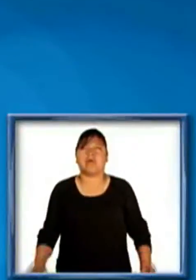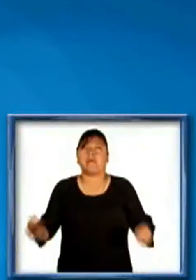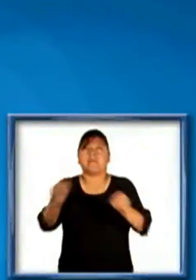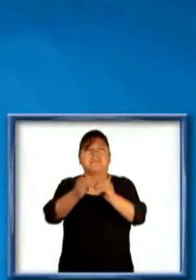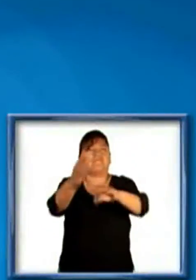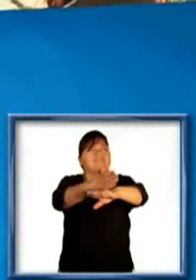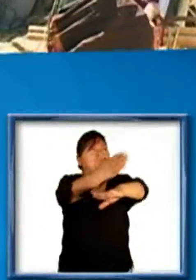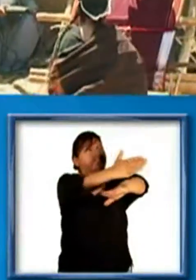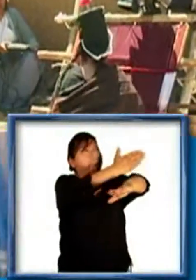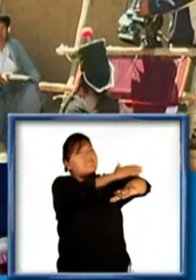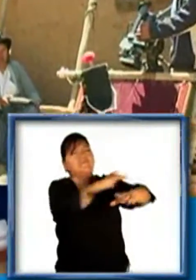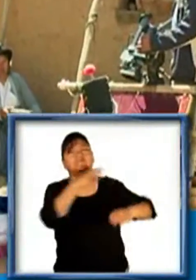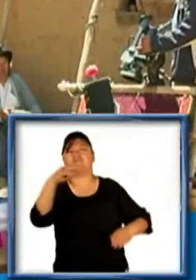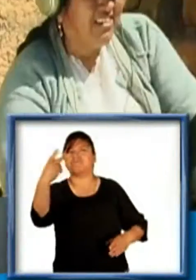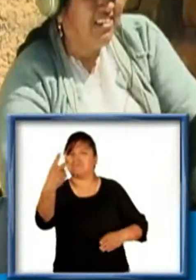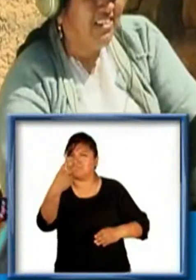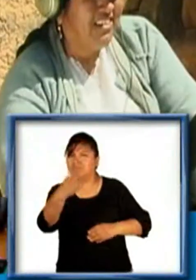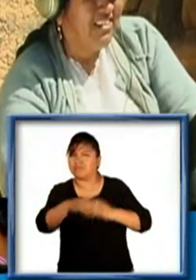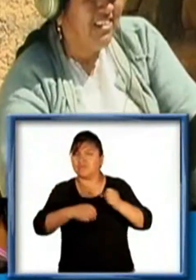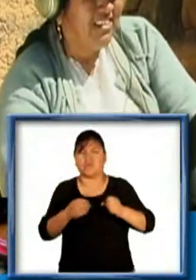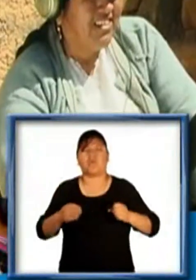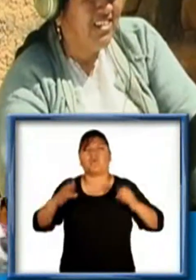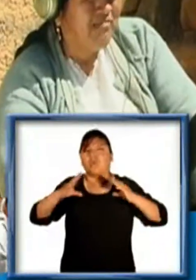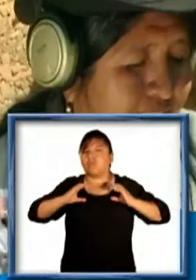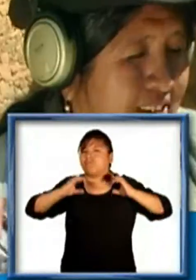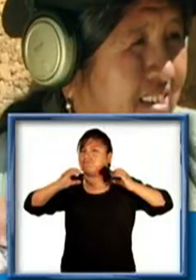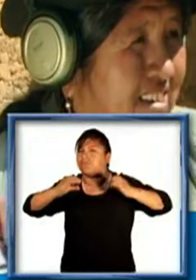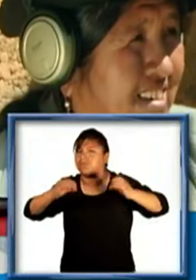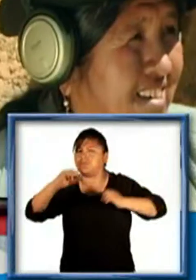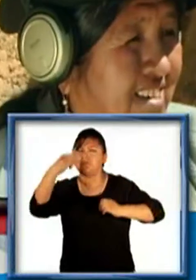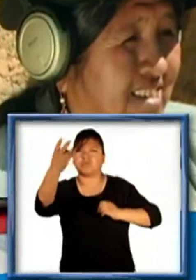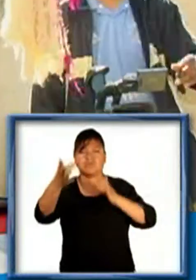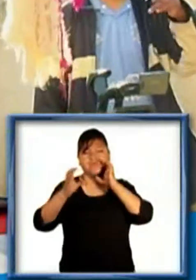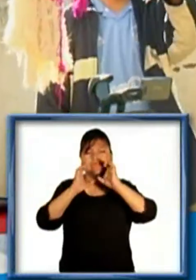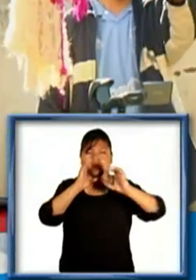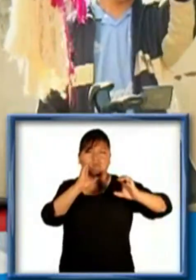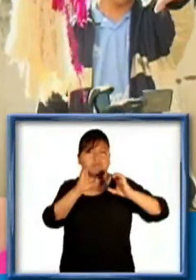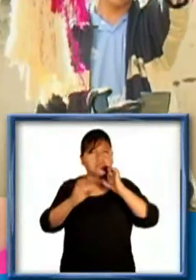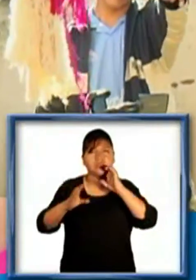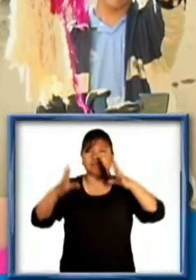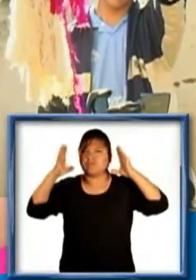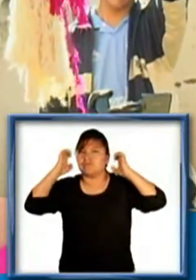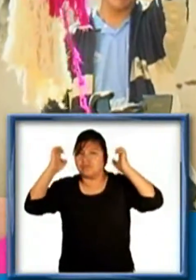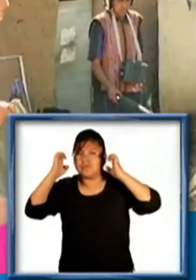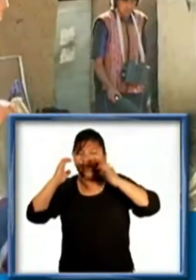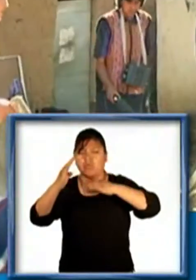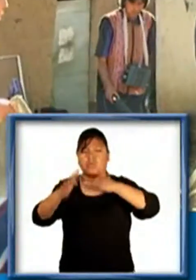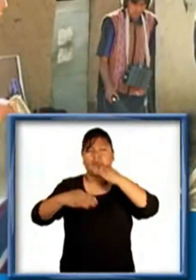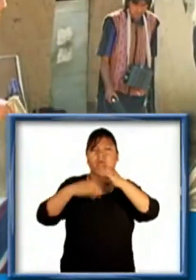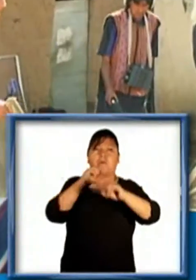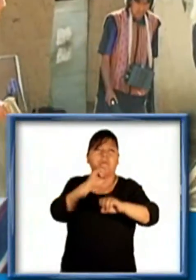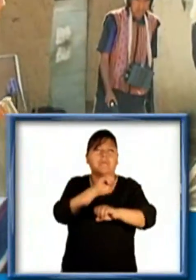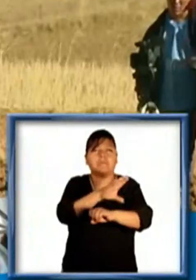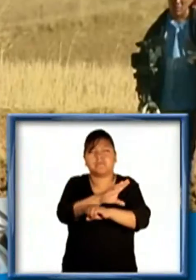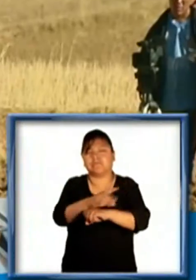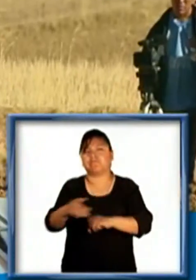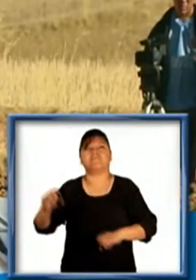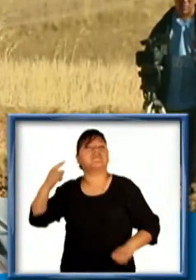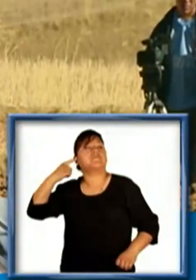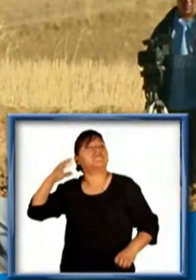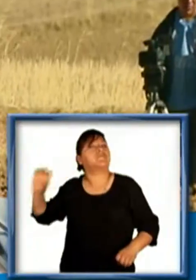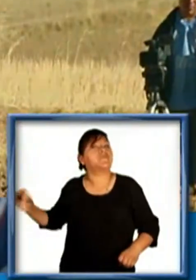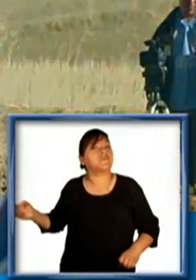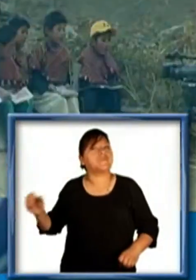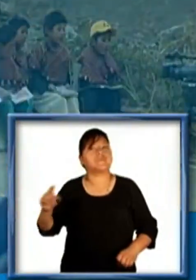Desde hace más de 2 décadas, viene desarrollando cursos especializados en comunicación educativa y producción de mensajes para radio y